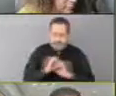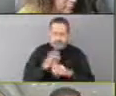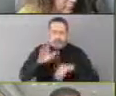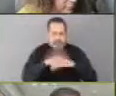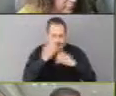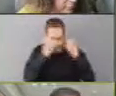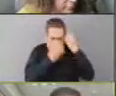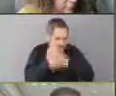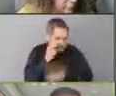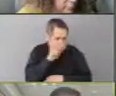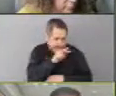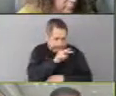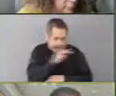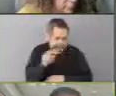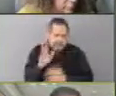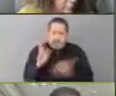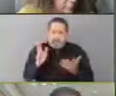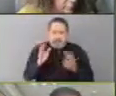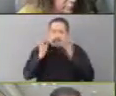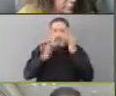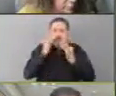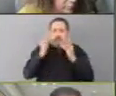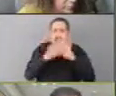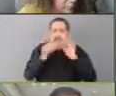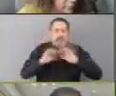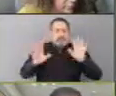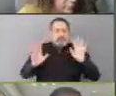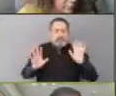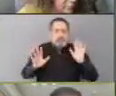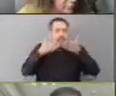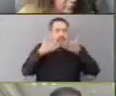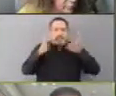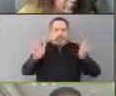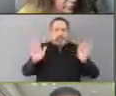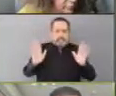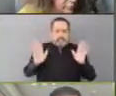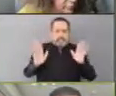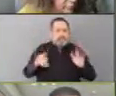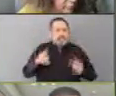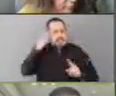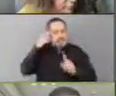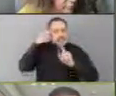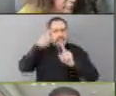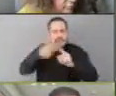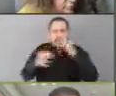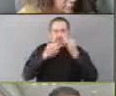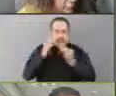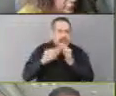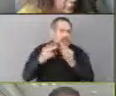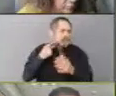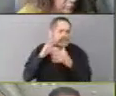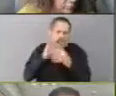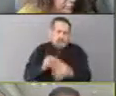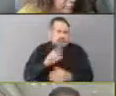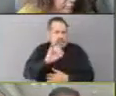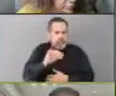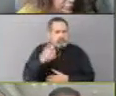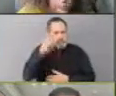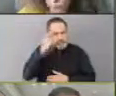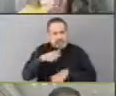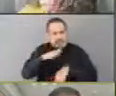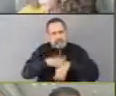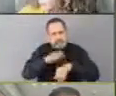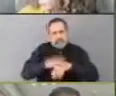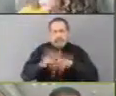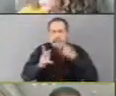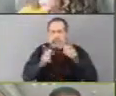se advierte que es un promocional de naturaleza genérica que constituye propaganda política, en el que se advierten expresiones